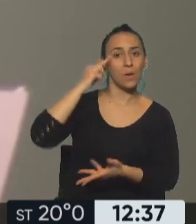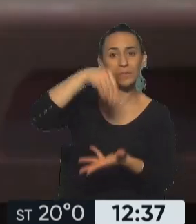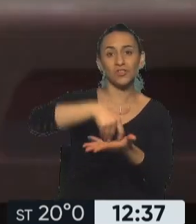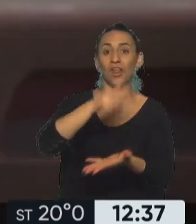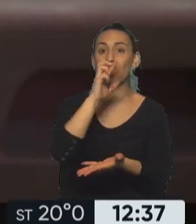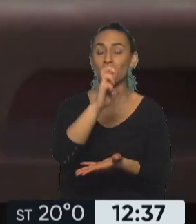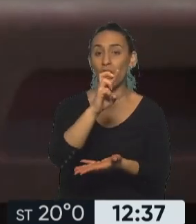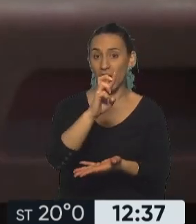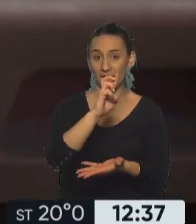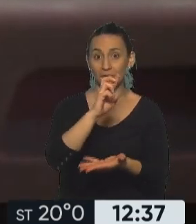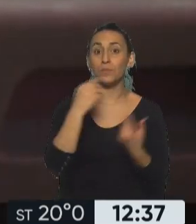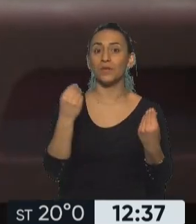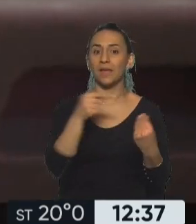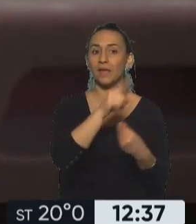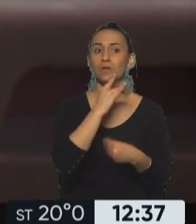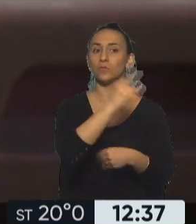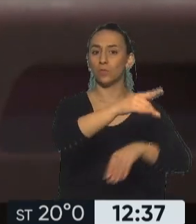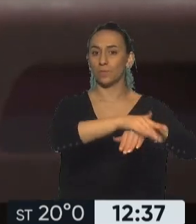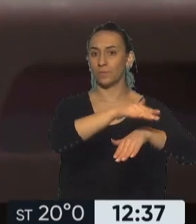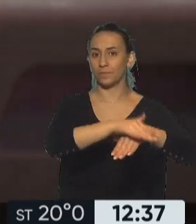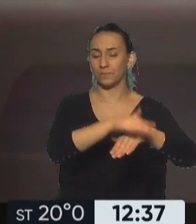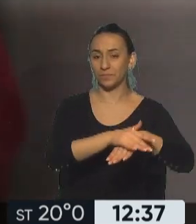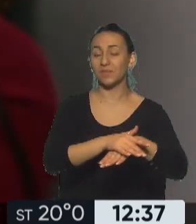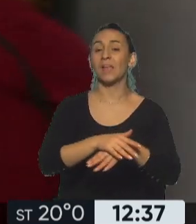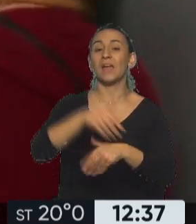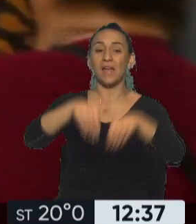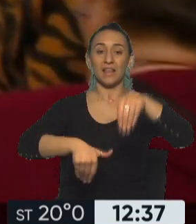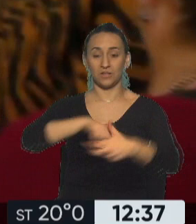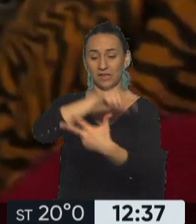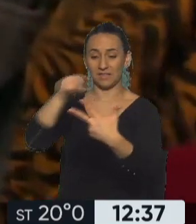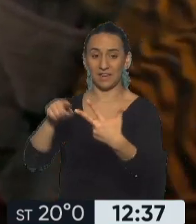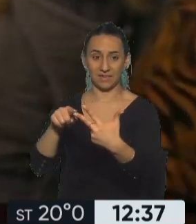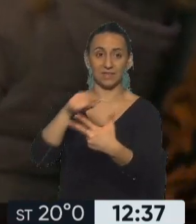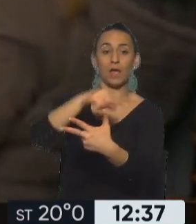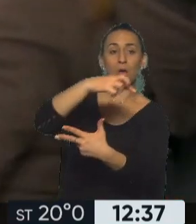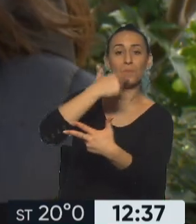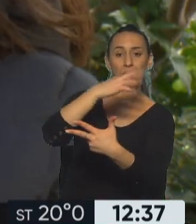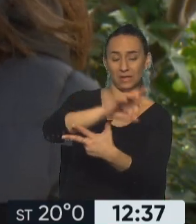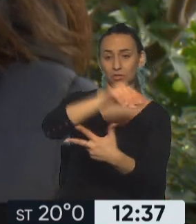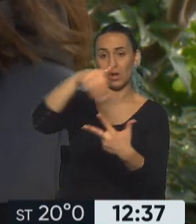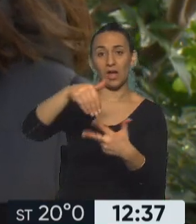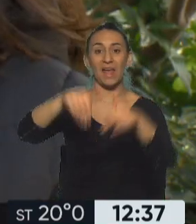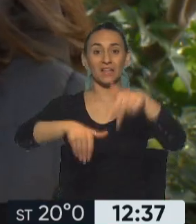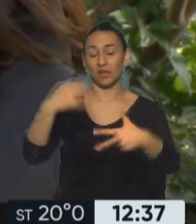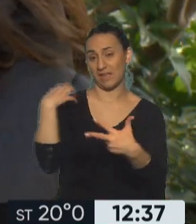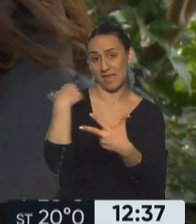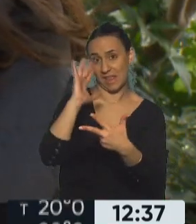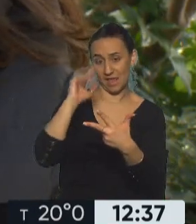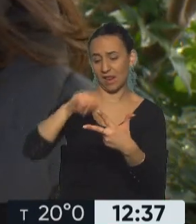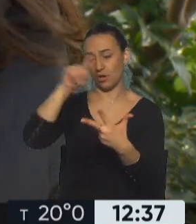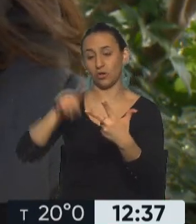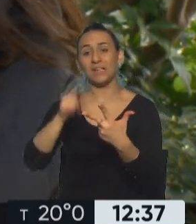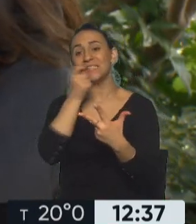por las 3 elecciones, la PASO, la general y un eventual balotaje. Si es que se llega ahí, habría que ver cuáles son las condiciones